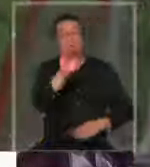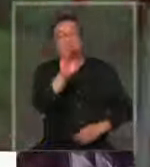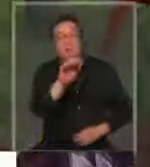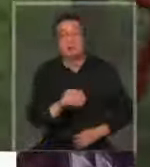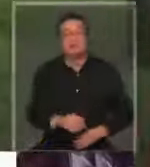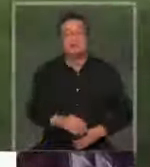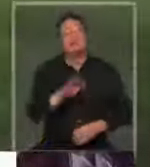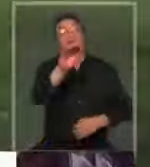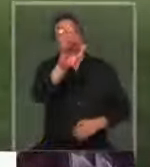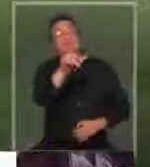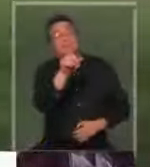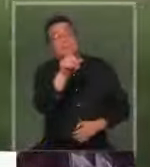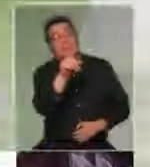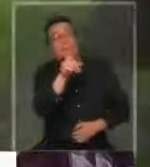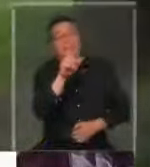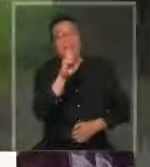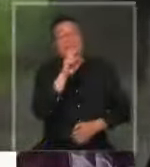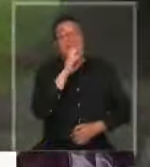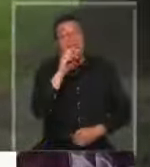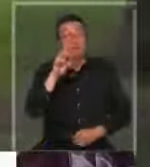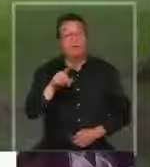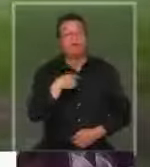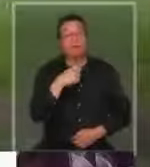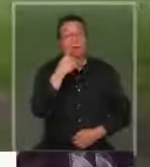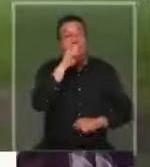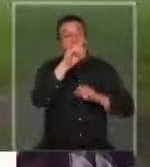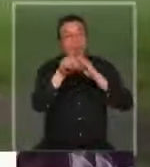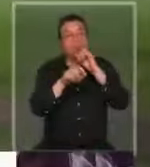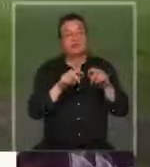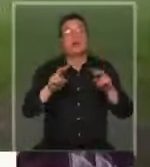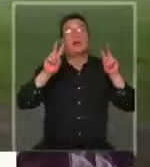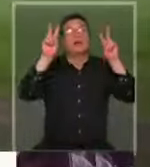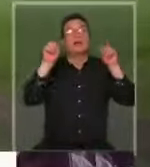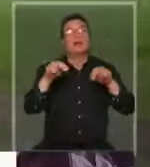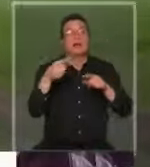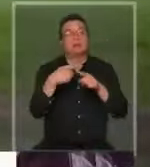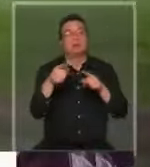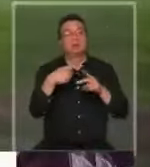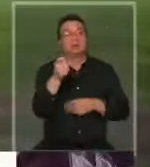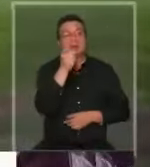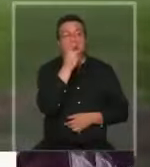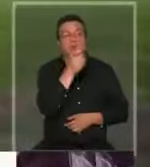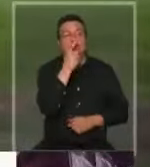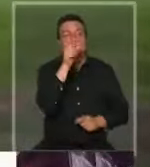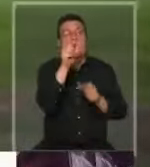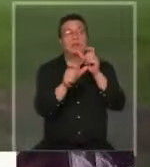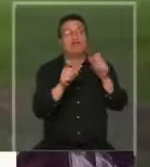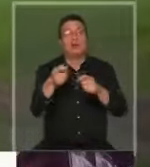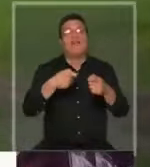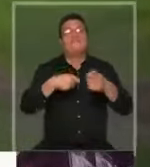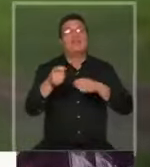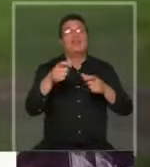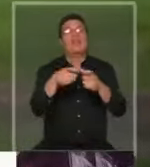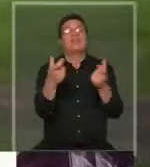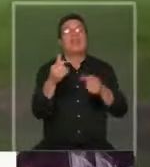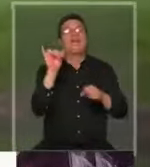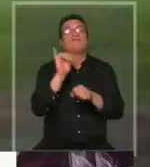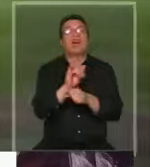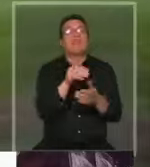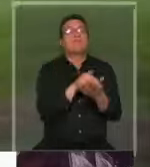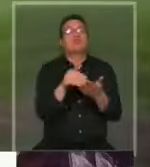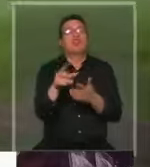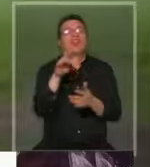Hola, disculpen. Hola, ¿Esteban? Sí. Oye, te quiero hacer unas consultas respecto a varias denuncias de personas que dicen que les venden entradas falsificadas, que les deben millones de